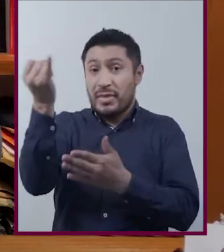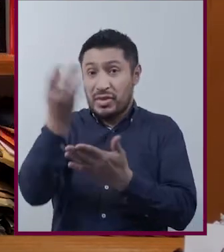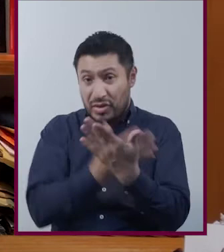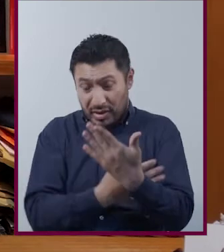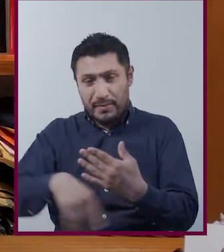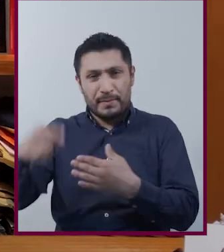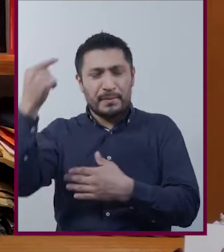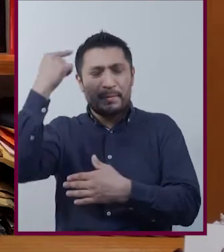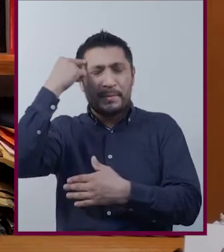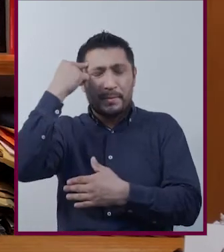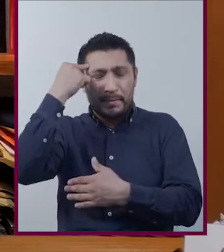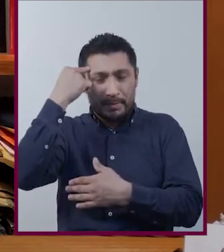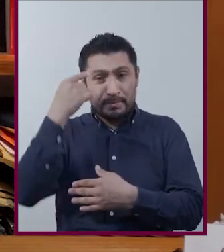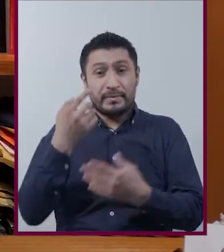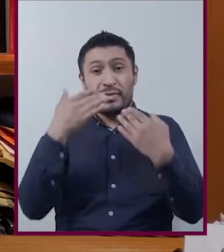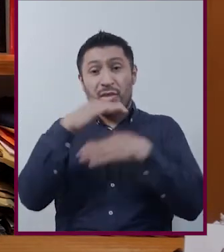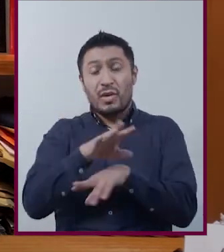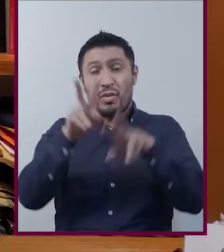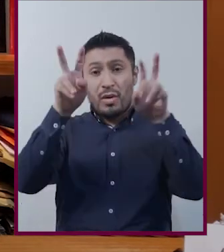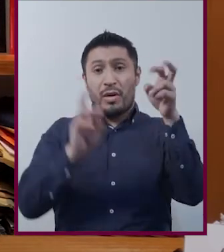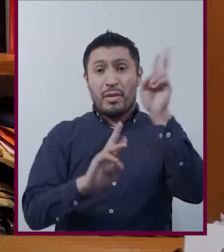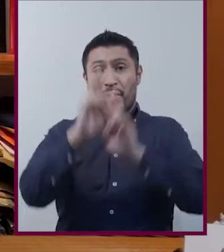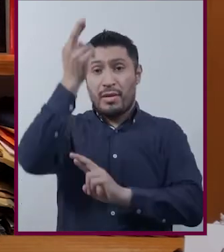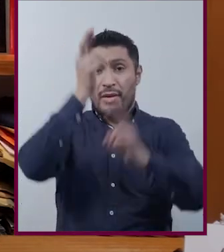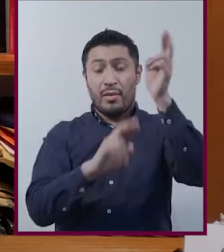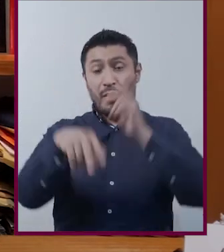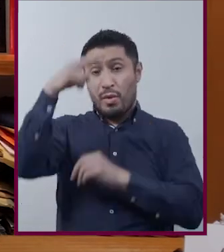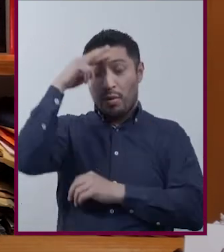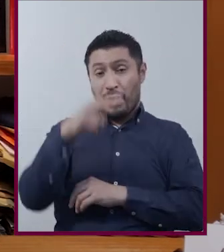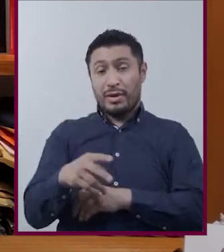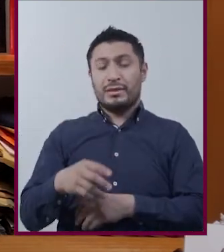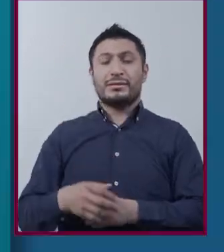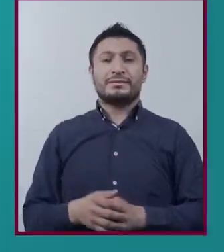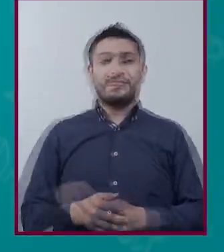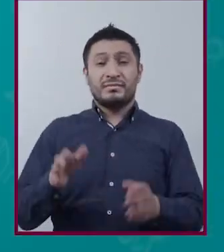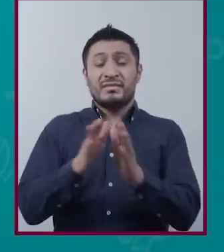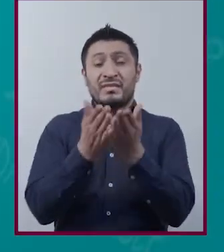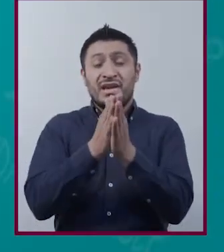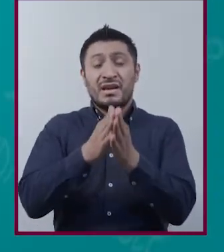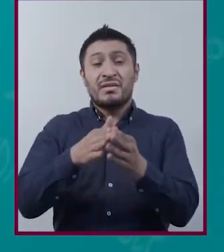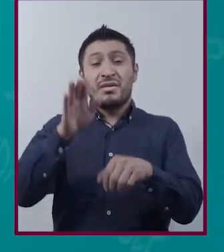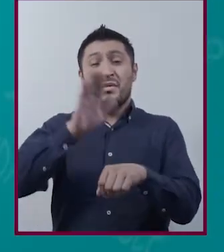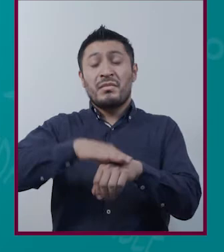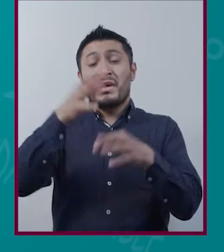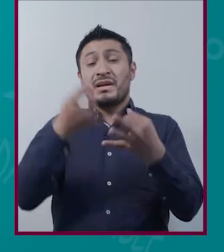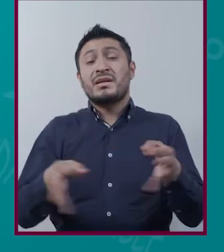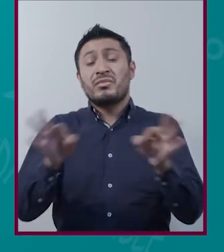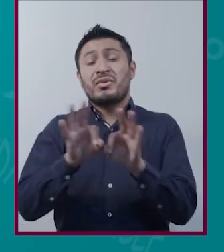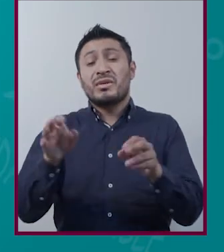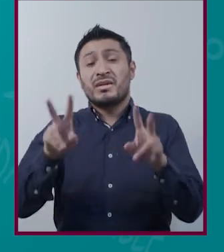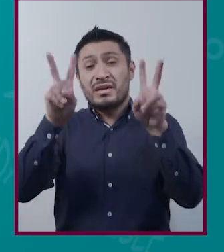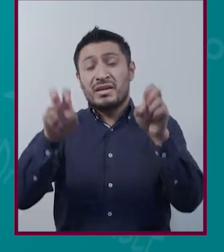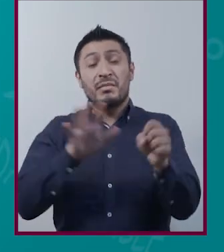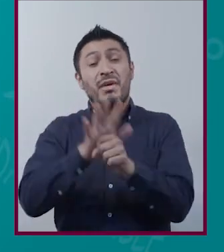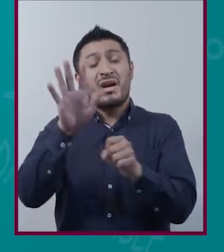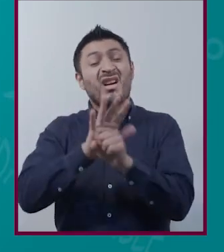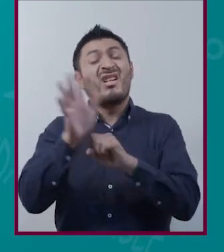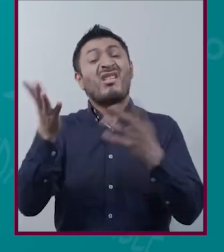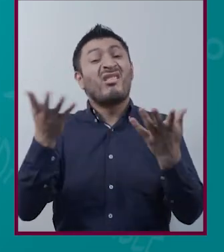instantáneas, son imágenes que se nos quedan grabadas de la Revolución Mexicana. ¿Qué es lo más relevante de Cartucho?